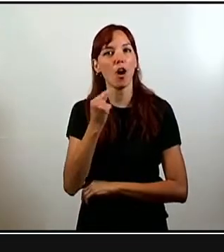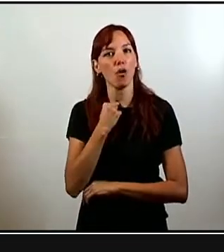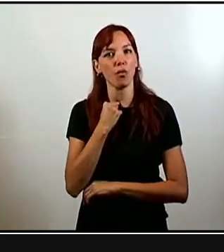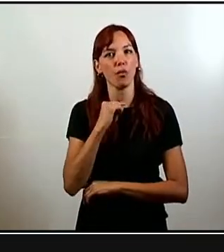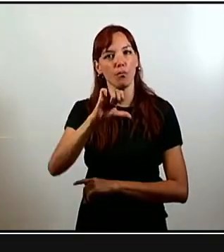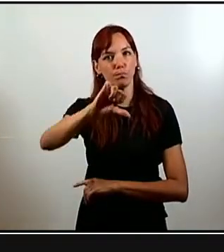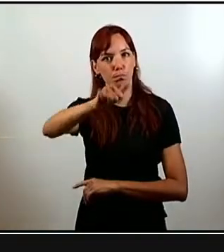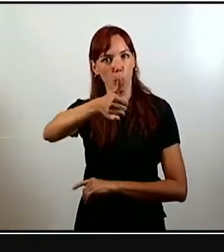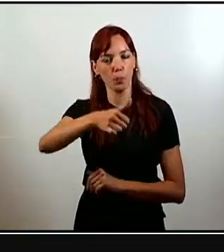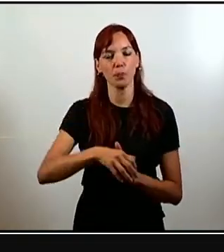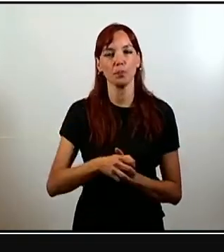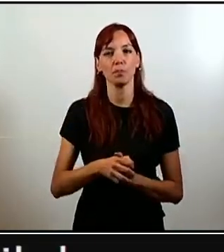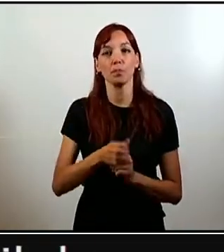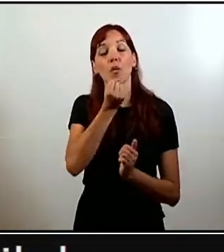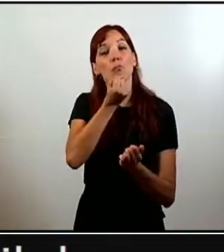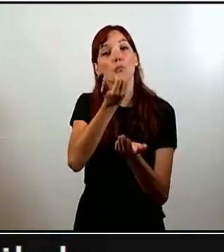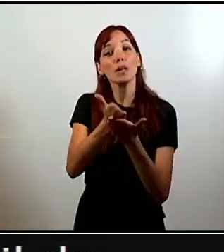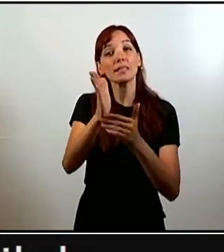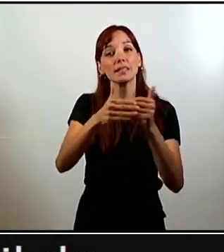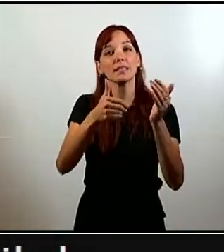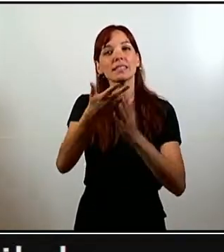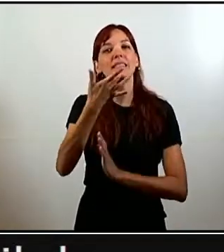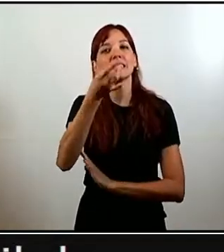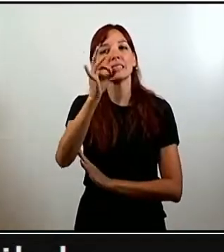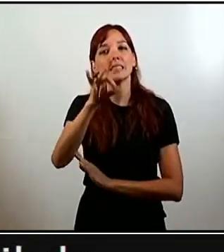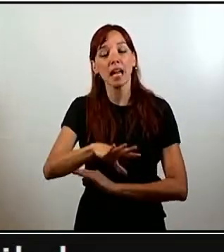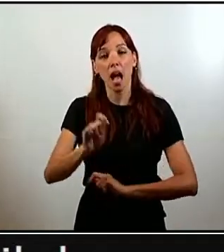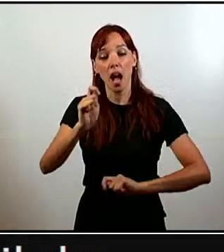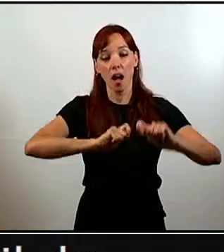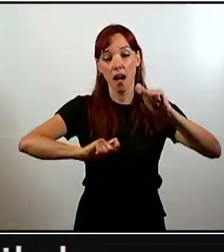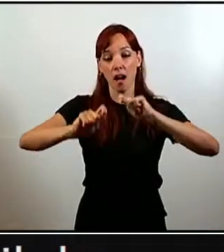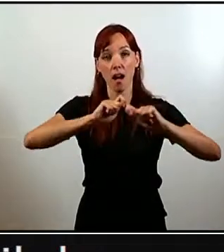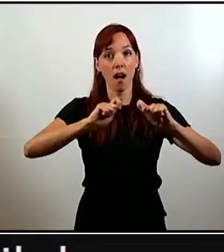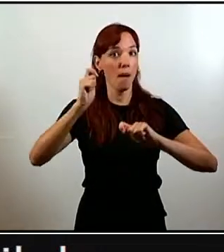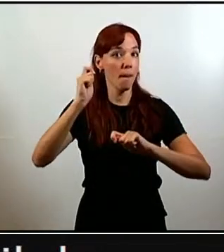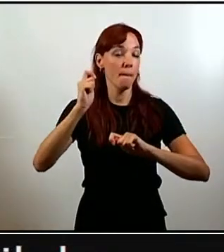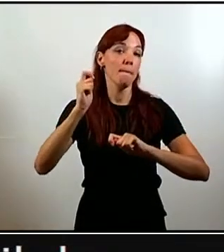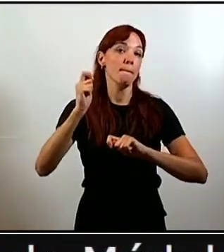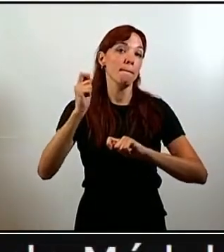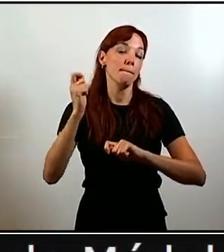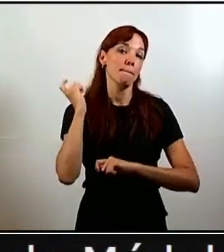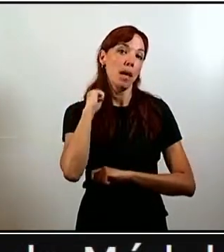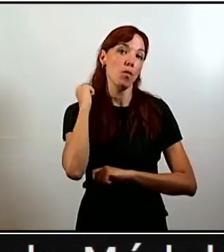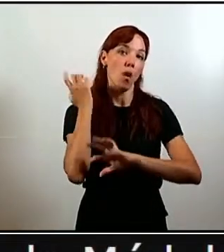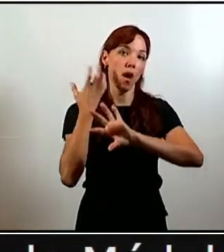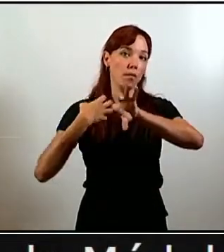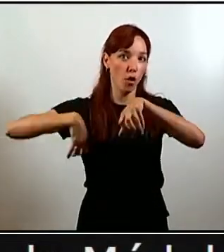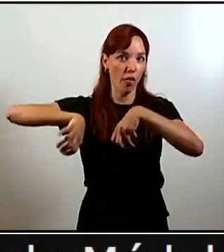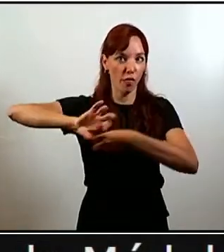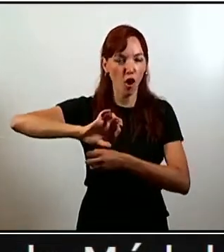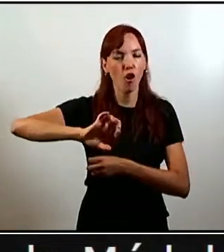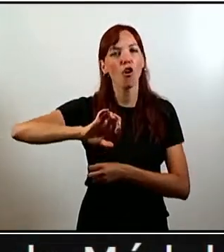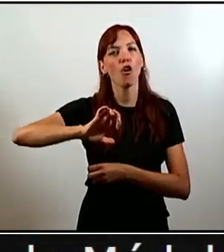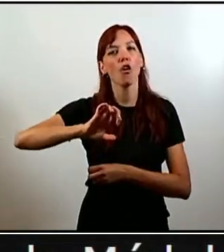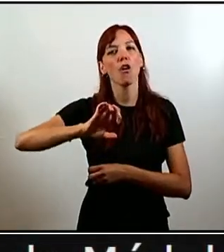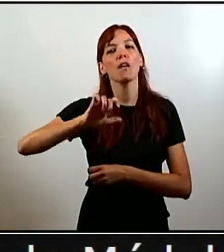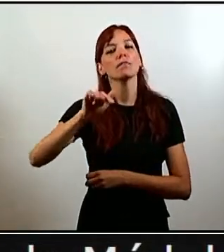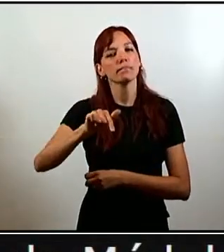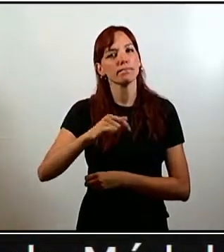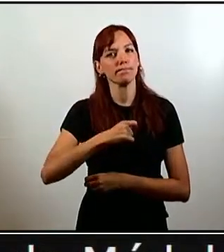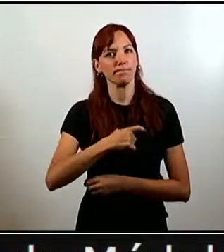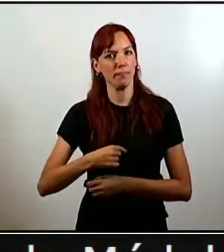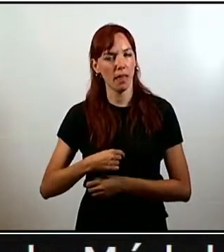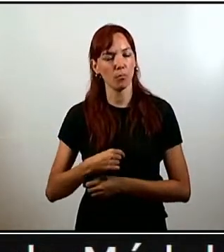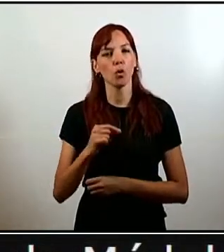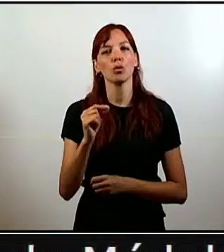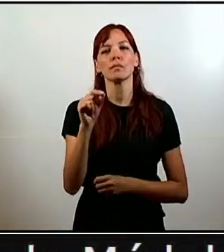hizo la Asociación de Médula Ósea y, desde luego, con toda legitimidad, viene a reconocer la